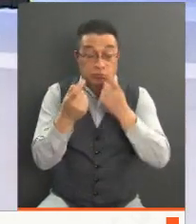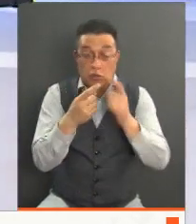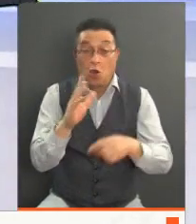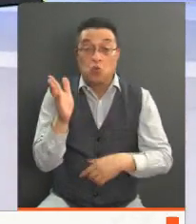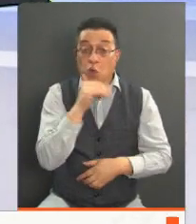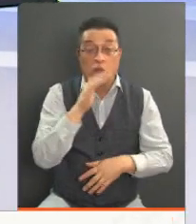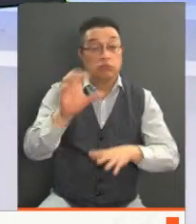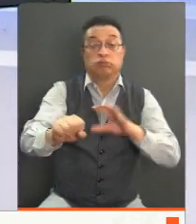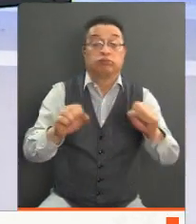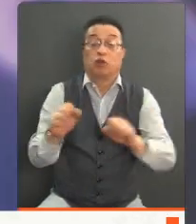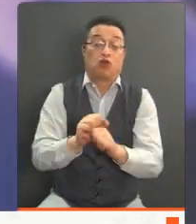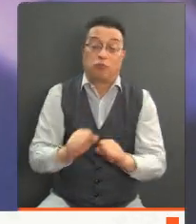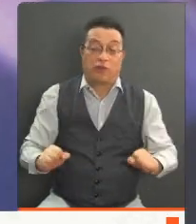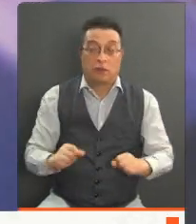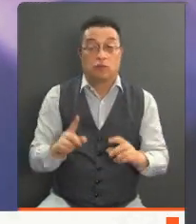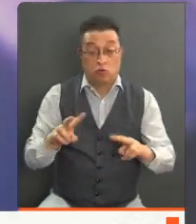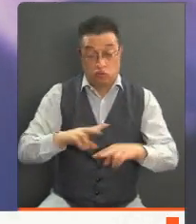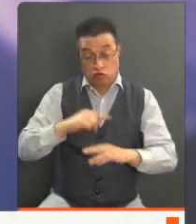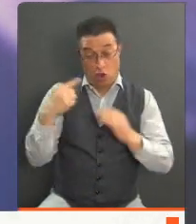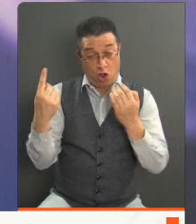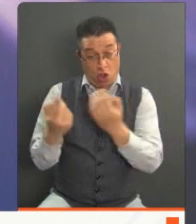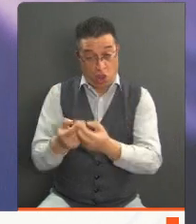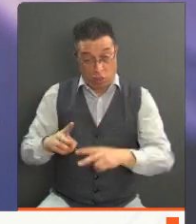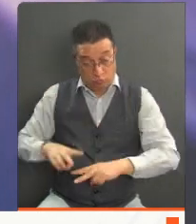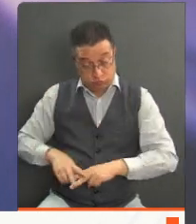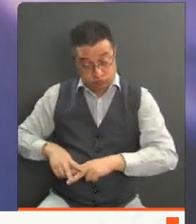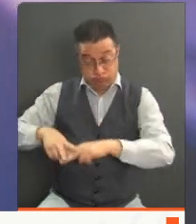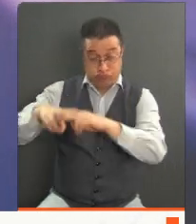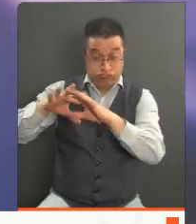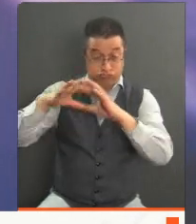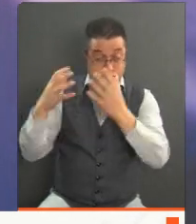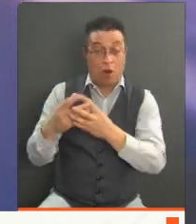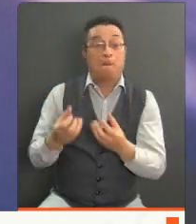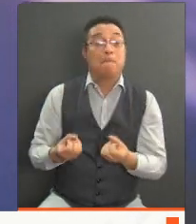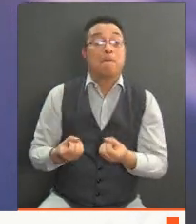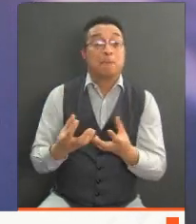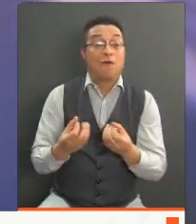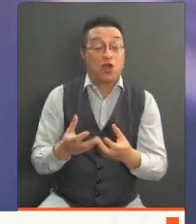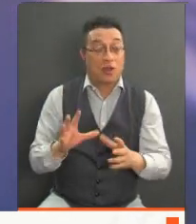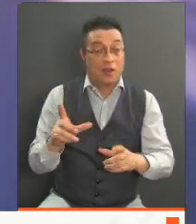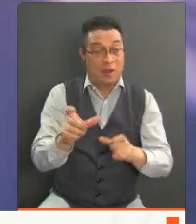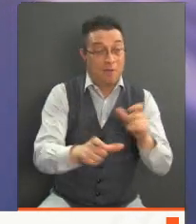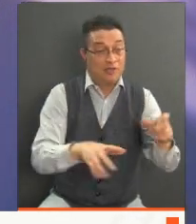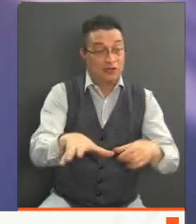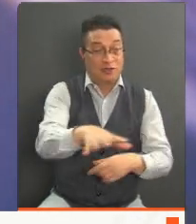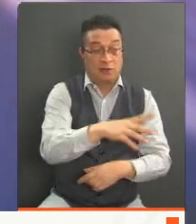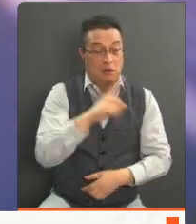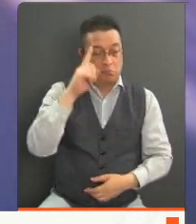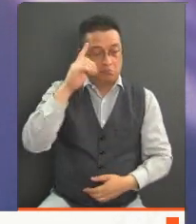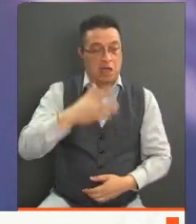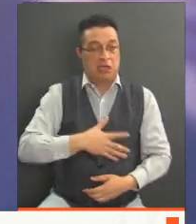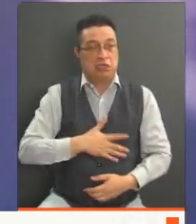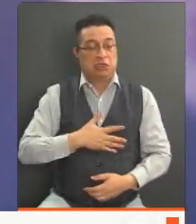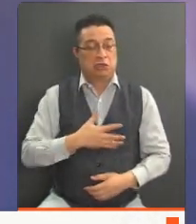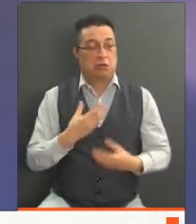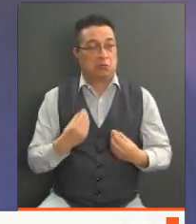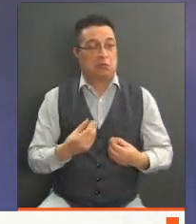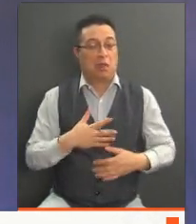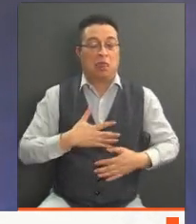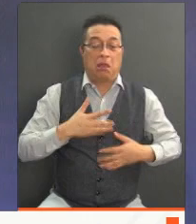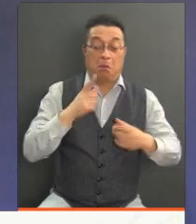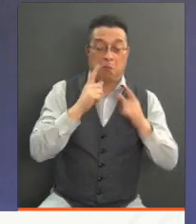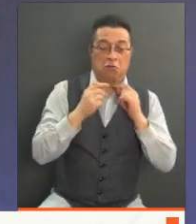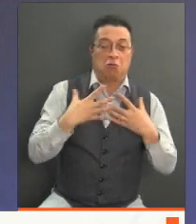ahora el cúmulo de esa situación de usted dice que provoca quizá en la población que las cosas están mejor controlada y baja esa sensación de riesgo